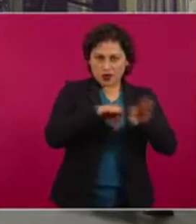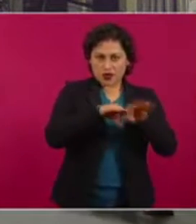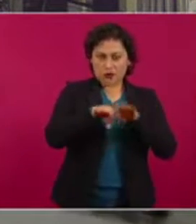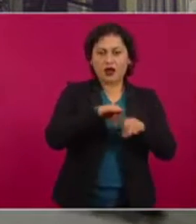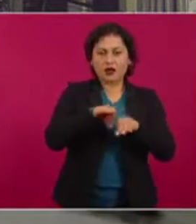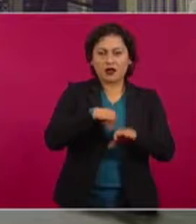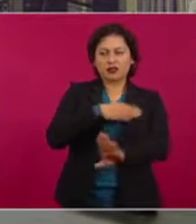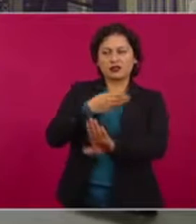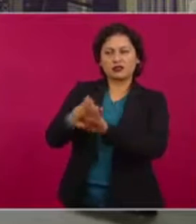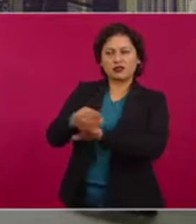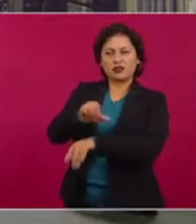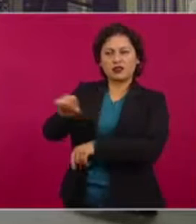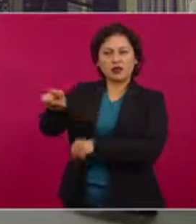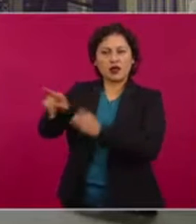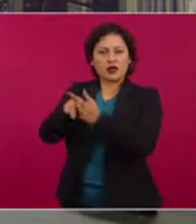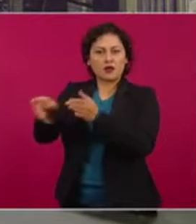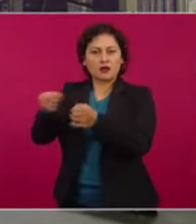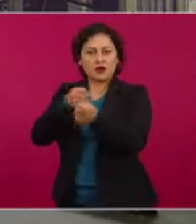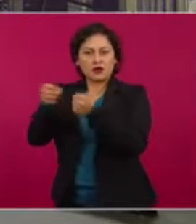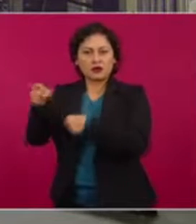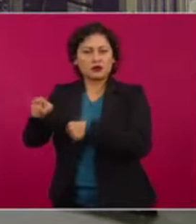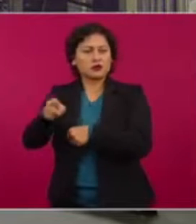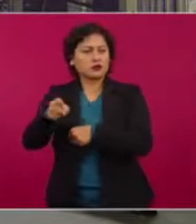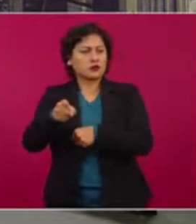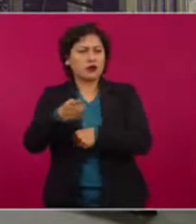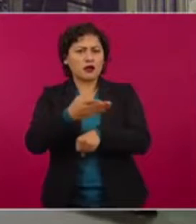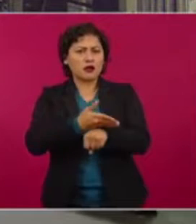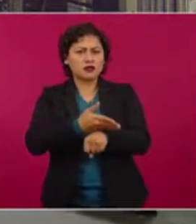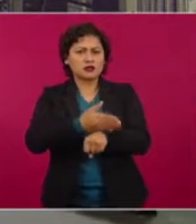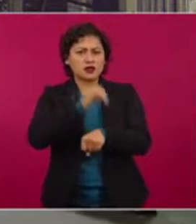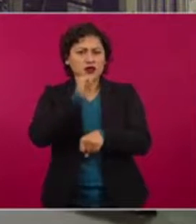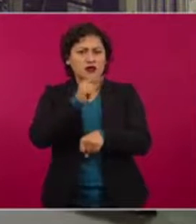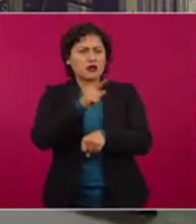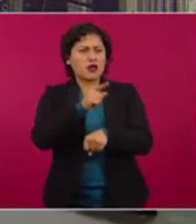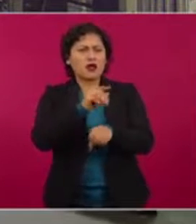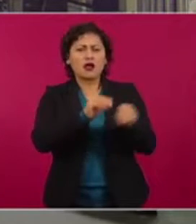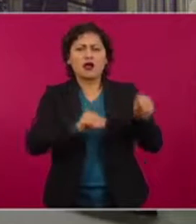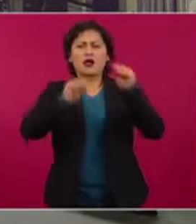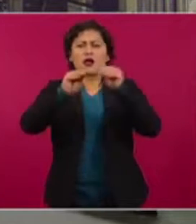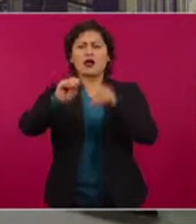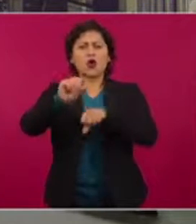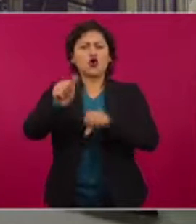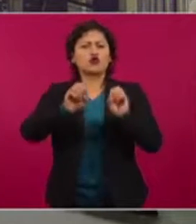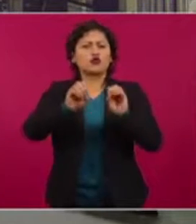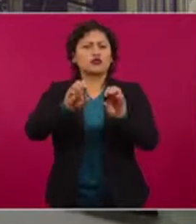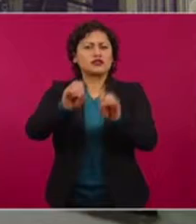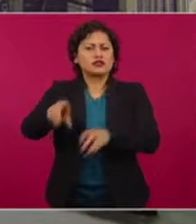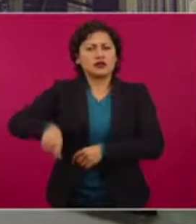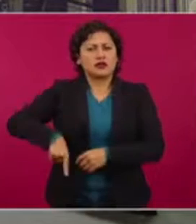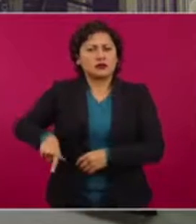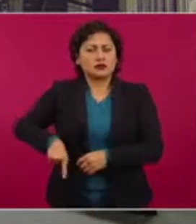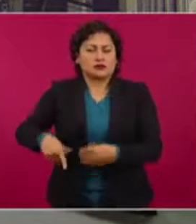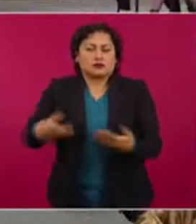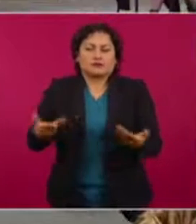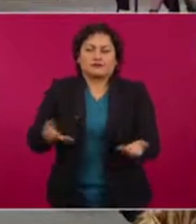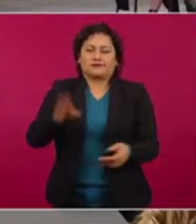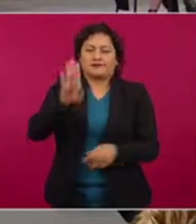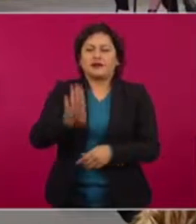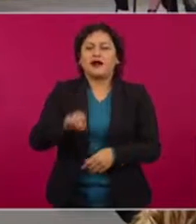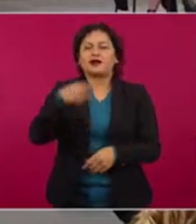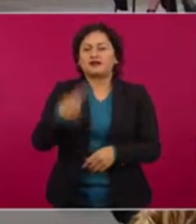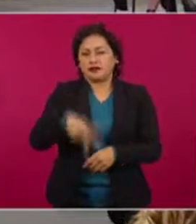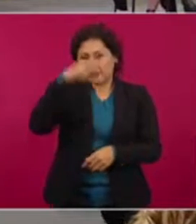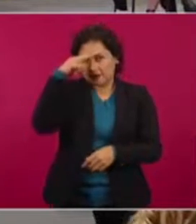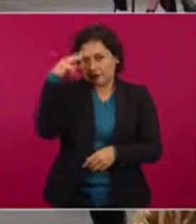pagaba y aparte le daban otro puesto público. Entonces, pareciera que agredir a un defensor de derechos humanos en México, a